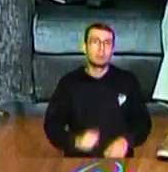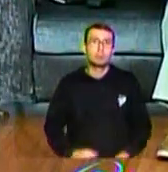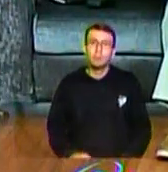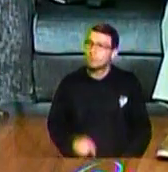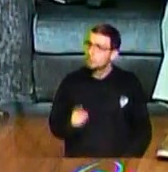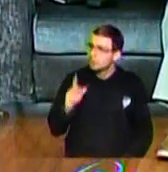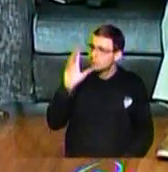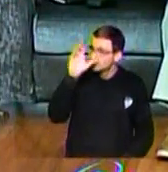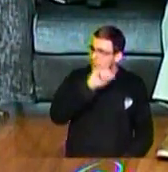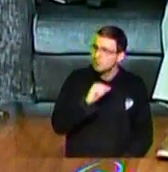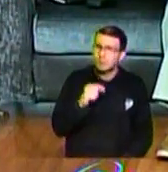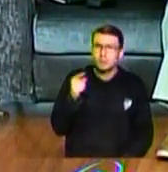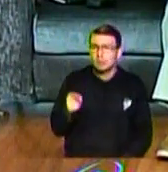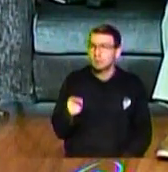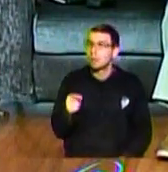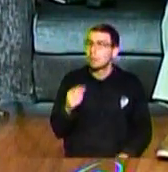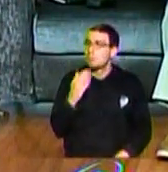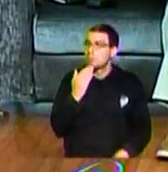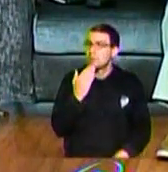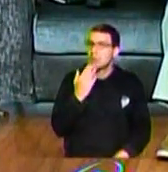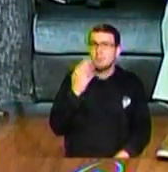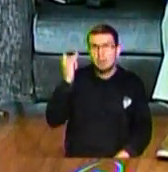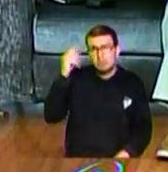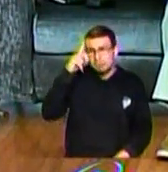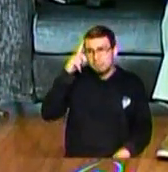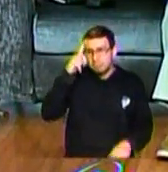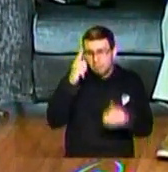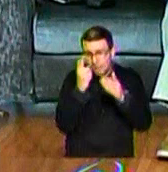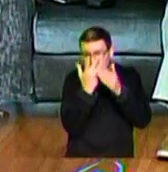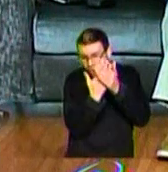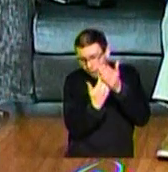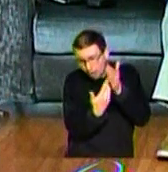flujo que sea fisiológico, que sea normal?